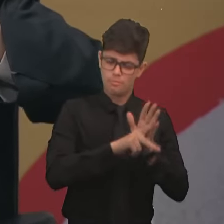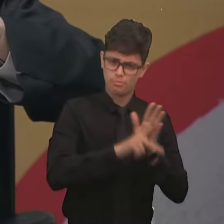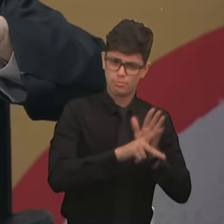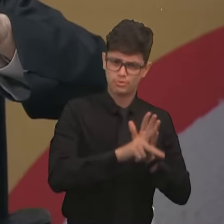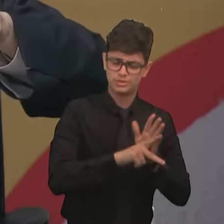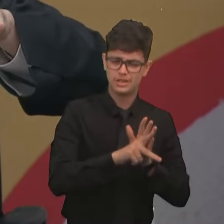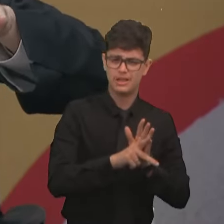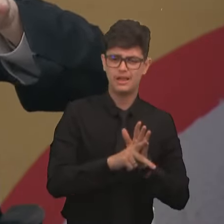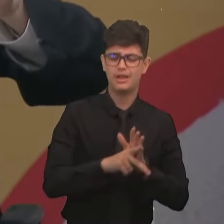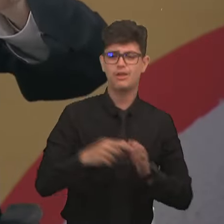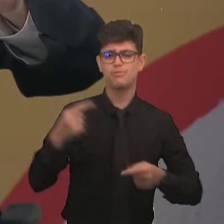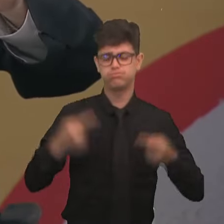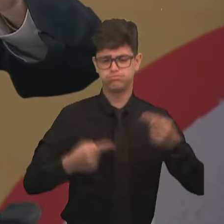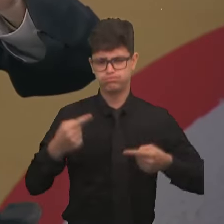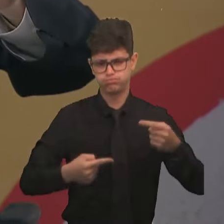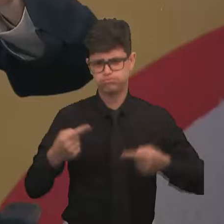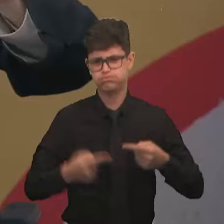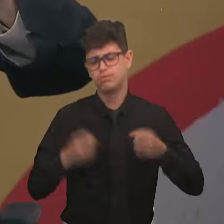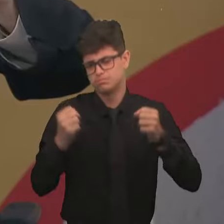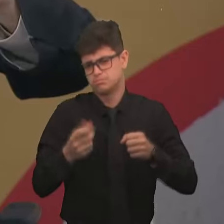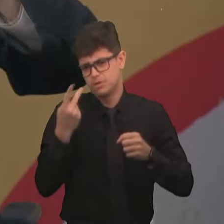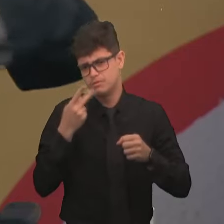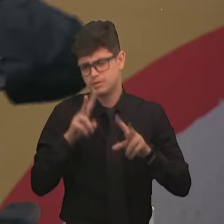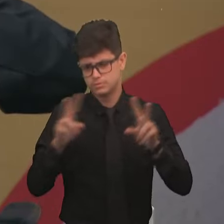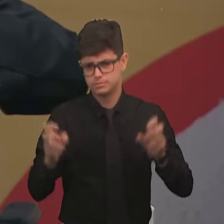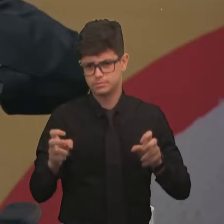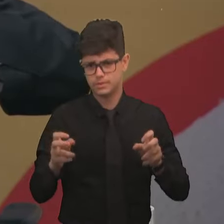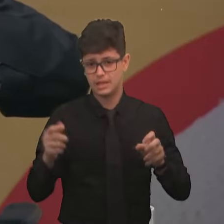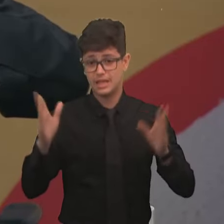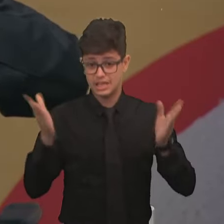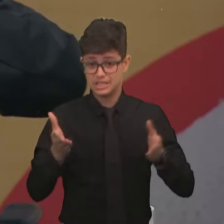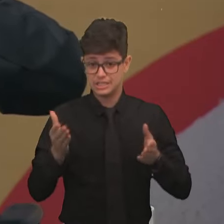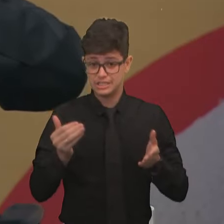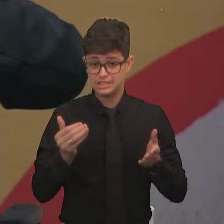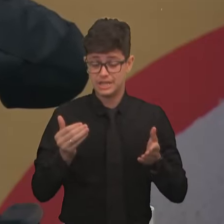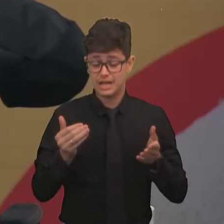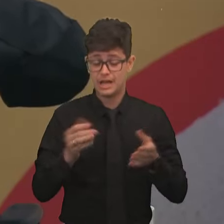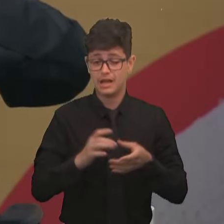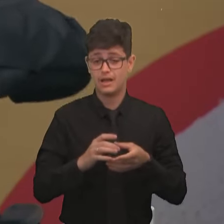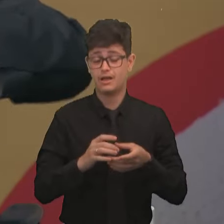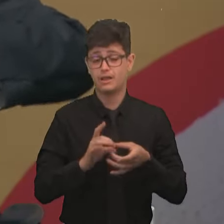estos sistemas, este portal único de servicios.